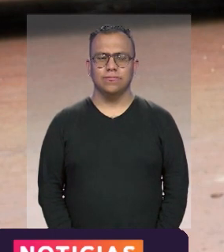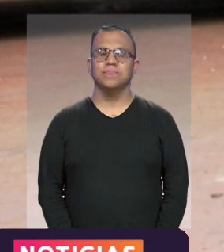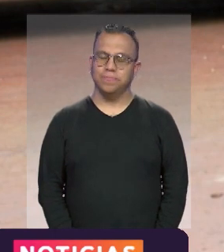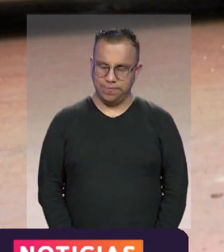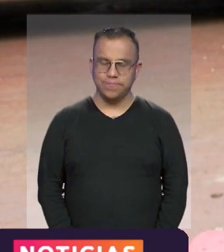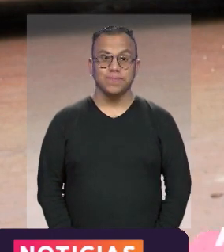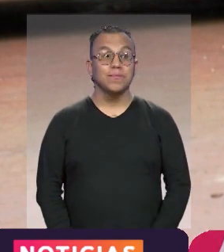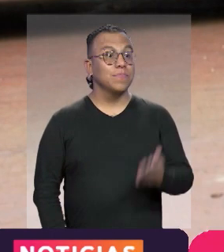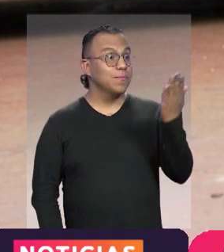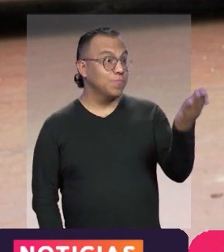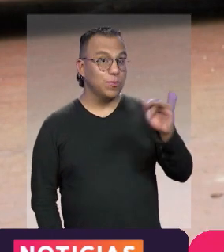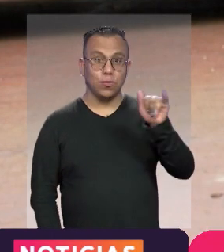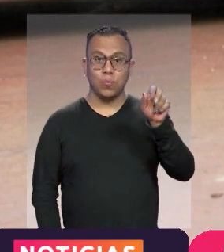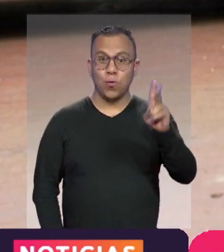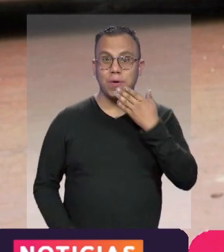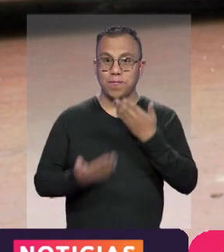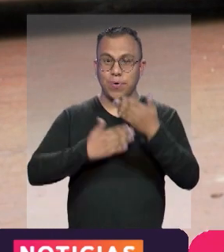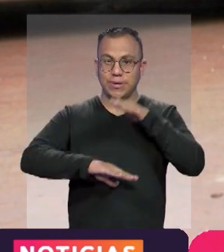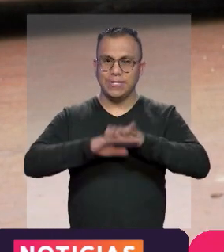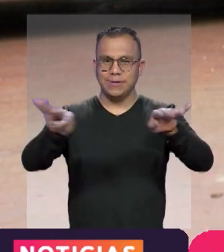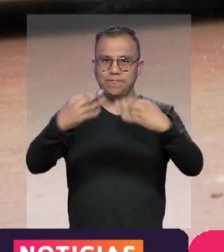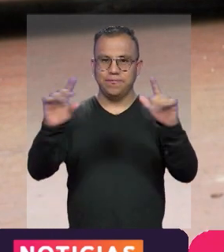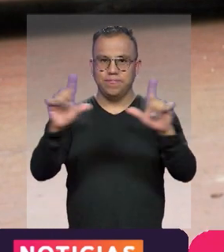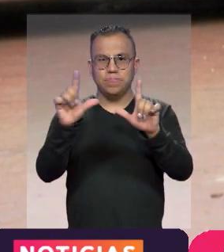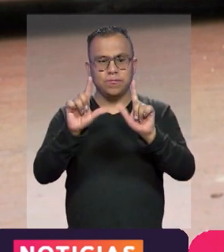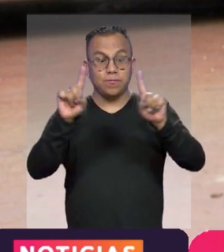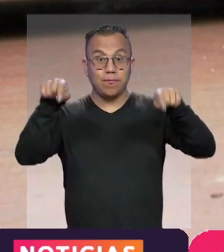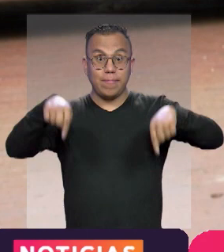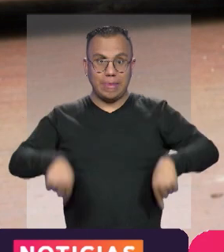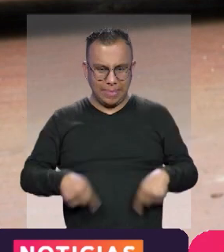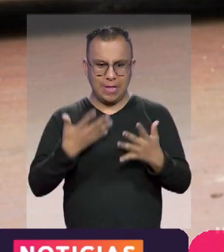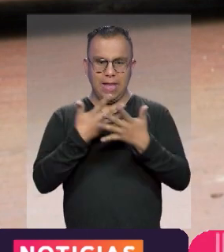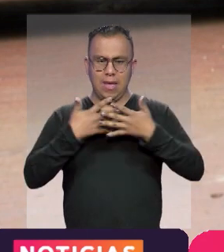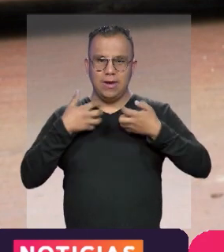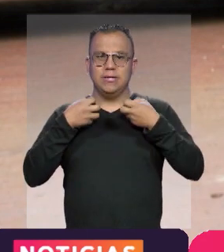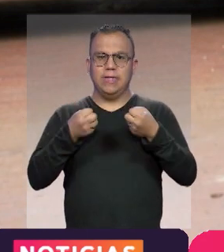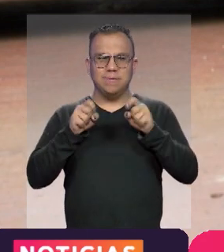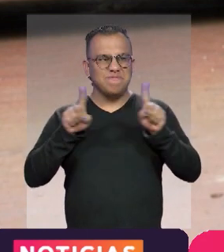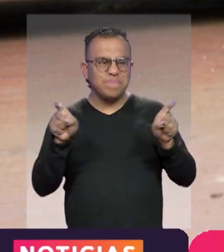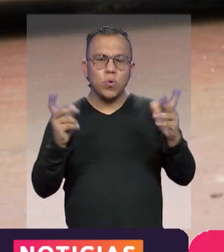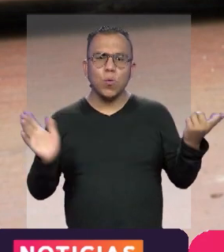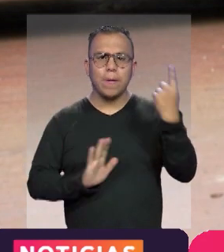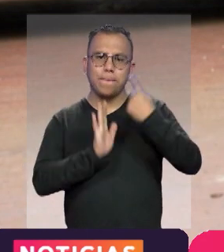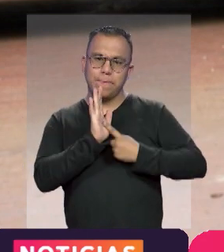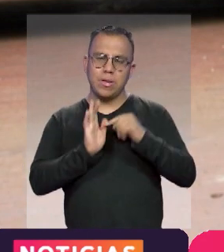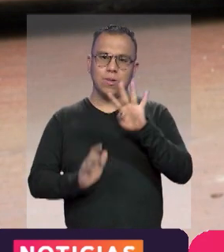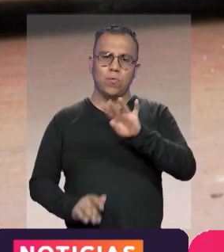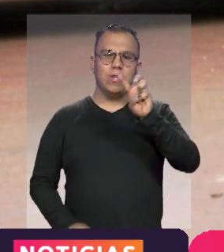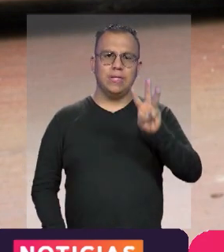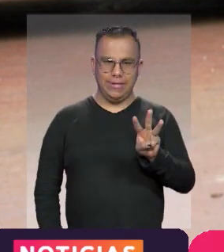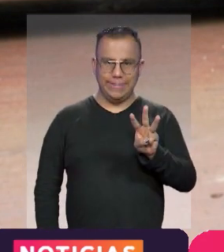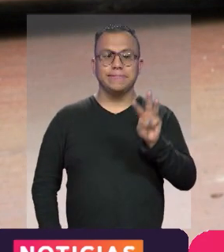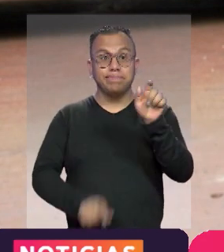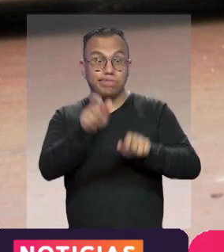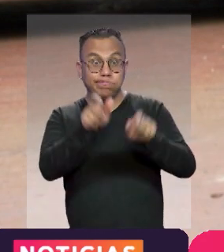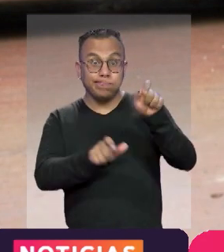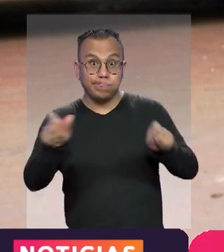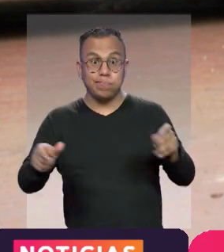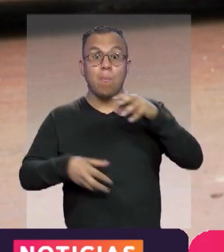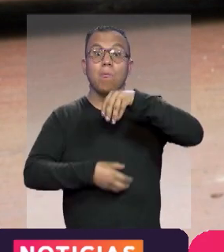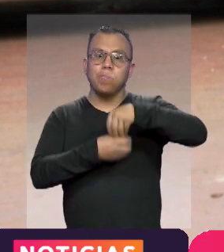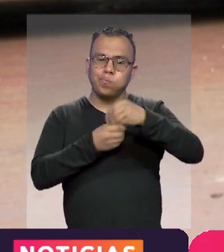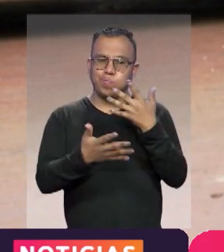Hola Juan, para usted, buenas tardes y para todos los televidentes. Pues allí en esta cárcel distrital hay 1.043 personas privadas